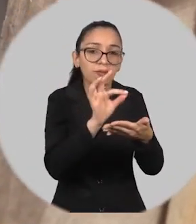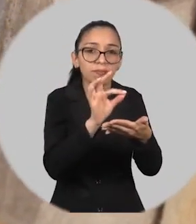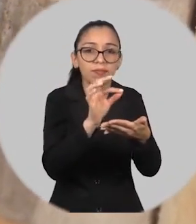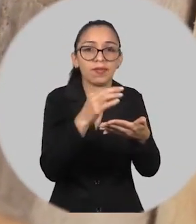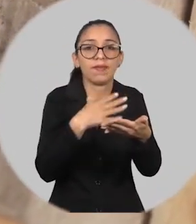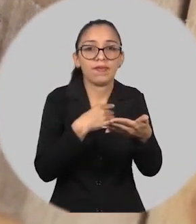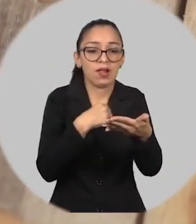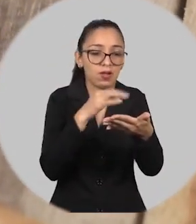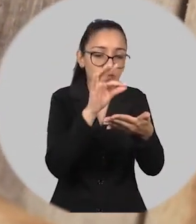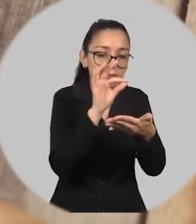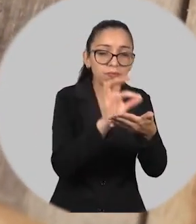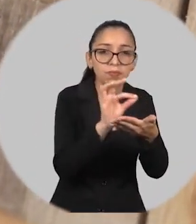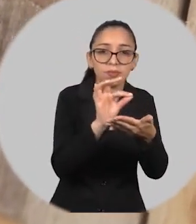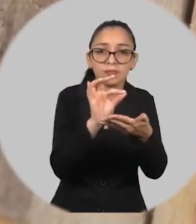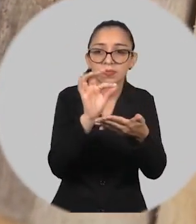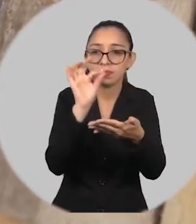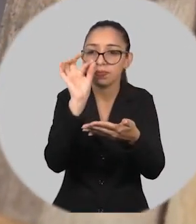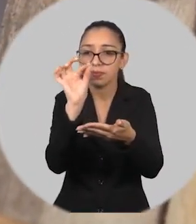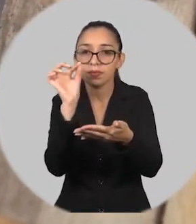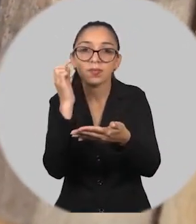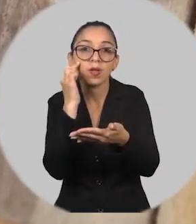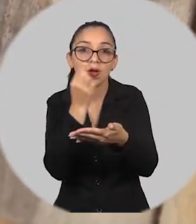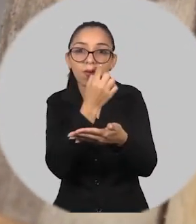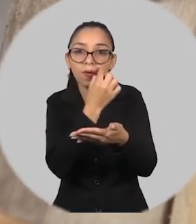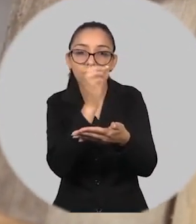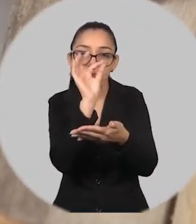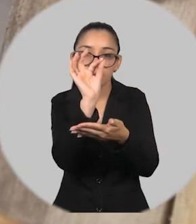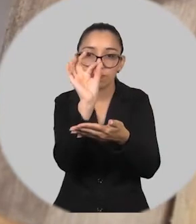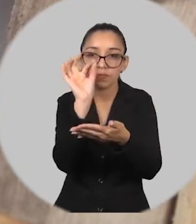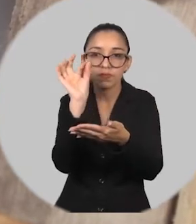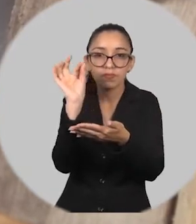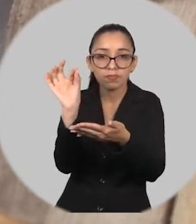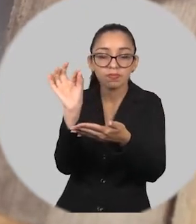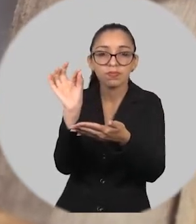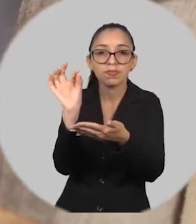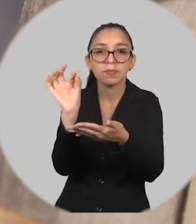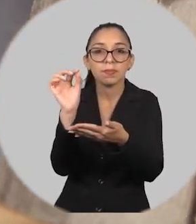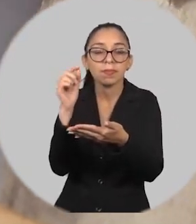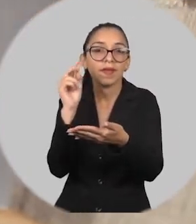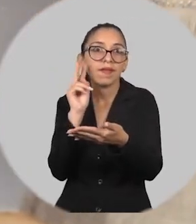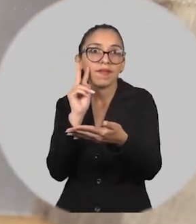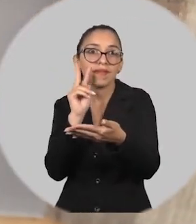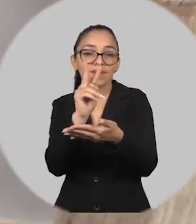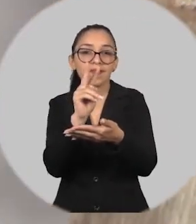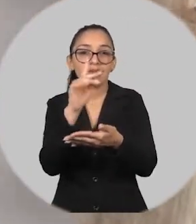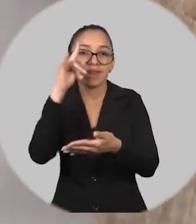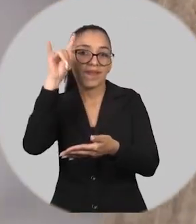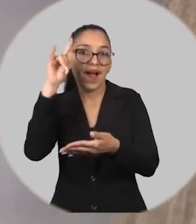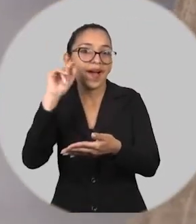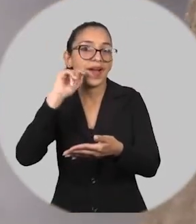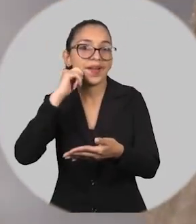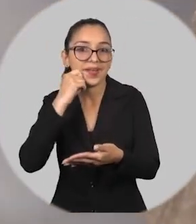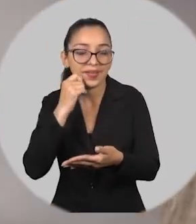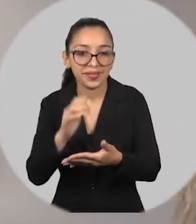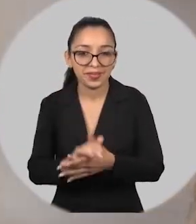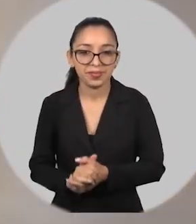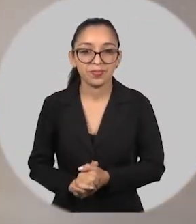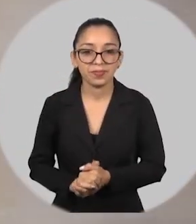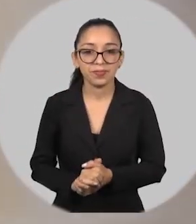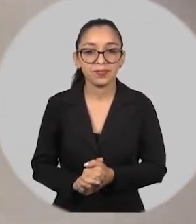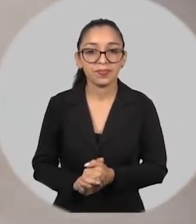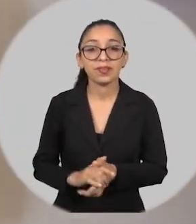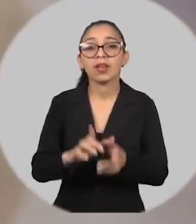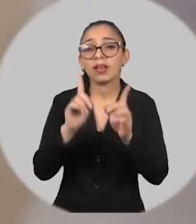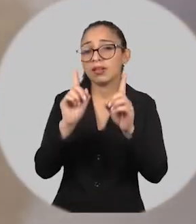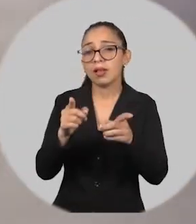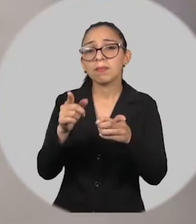aquí en el ojito, para que tenga más vida la mirada de la vaca. Pueden poner en algún